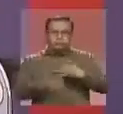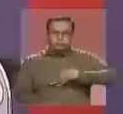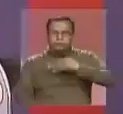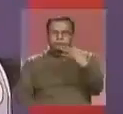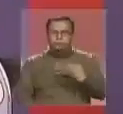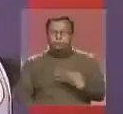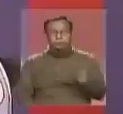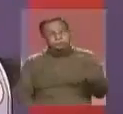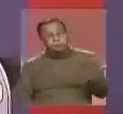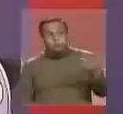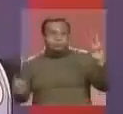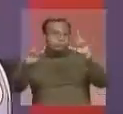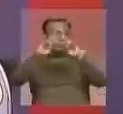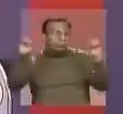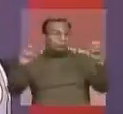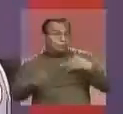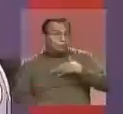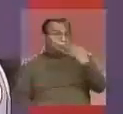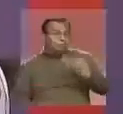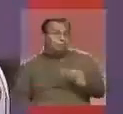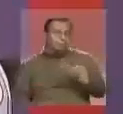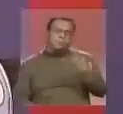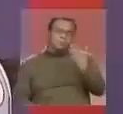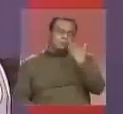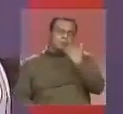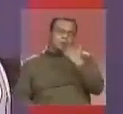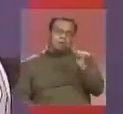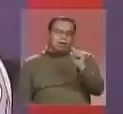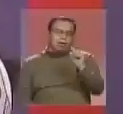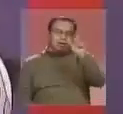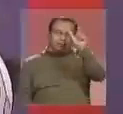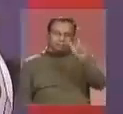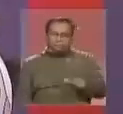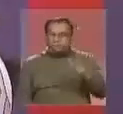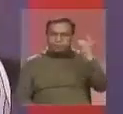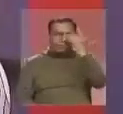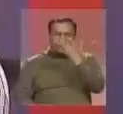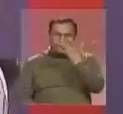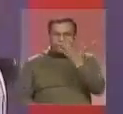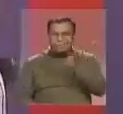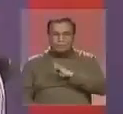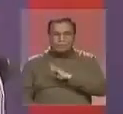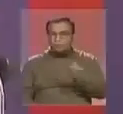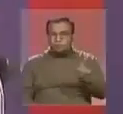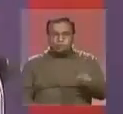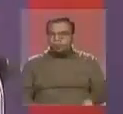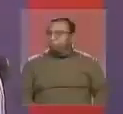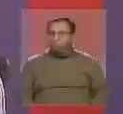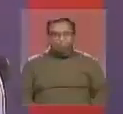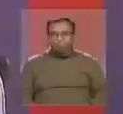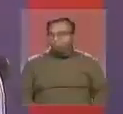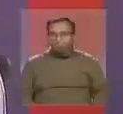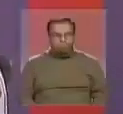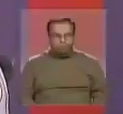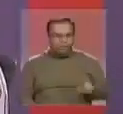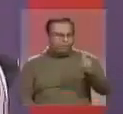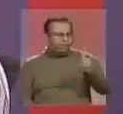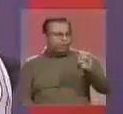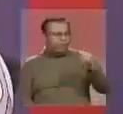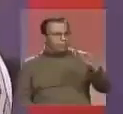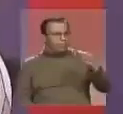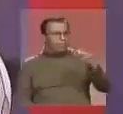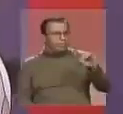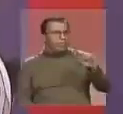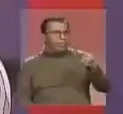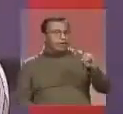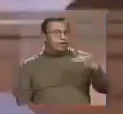dignidad. Y si hablamos de dignidad, las mujeres negras todavía no hemos logrado esa palabra en